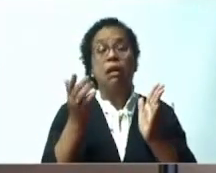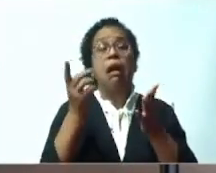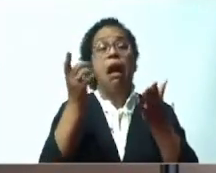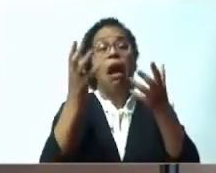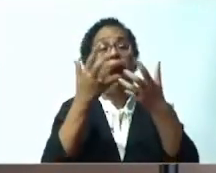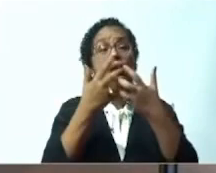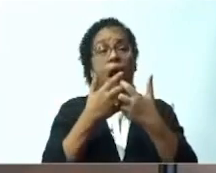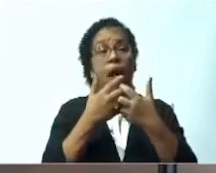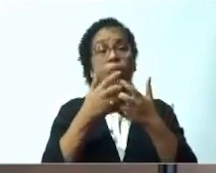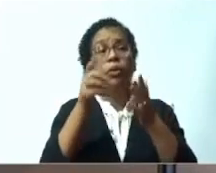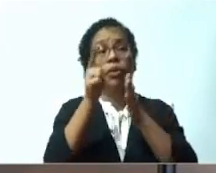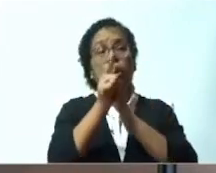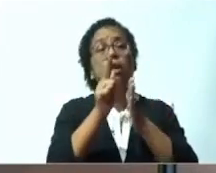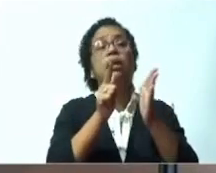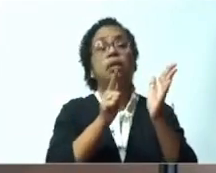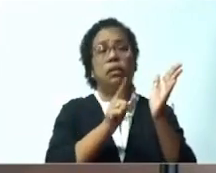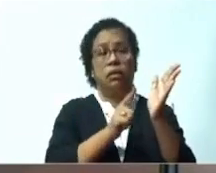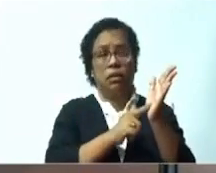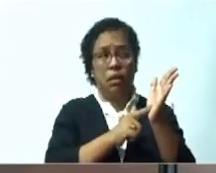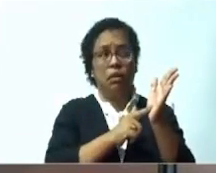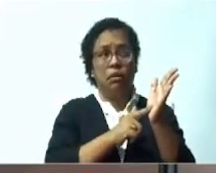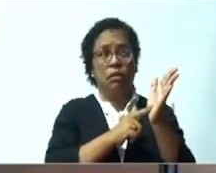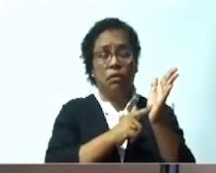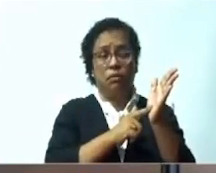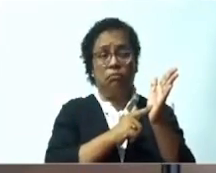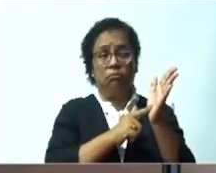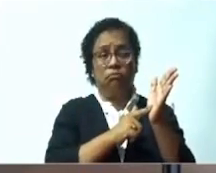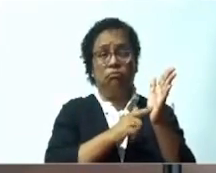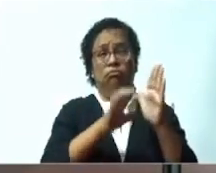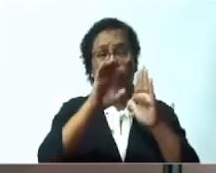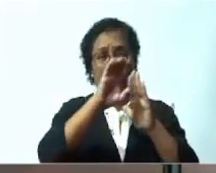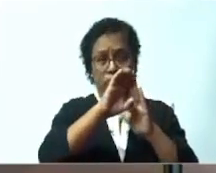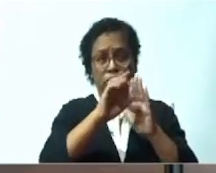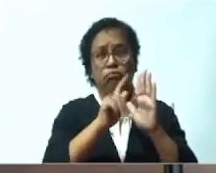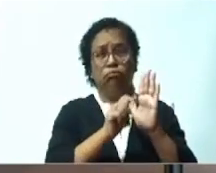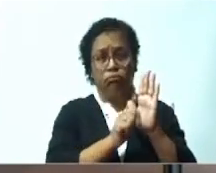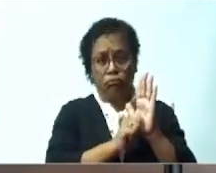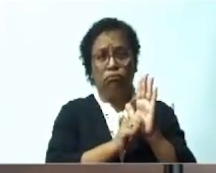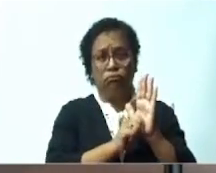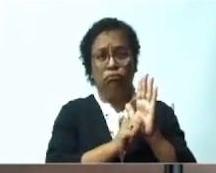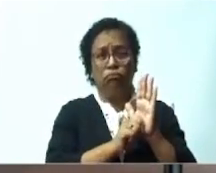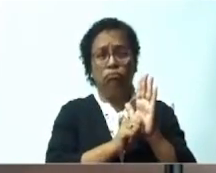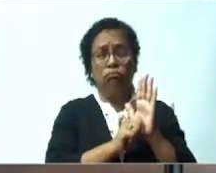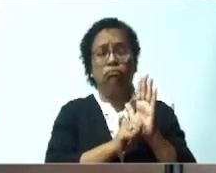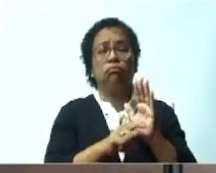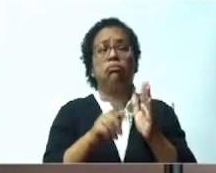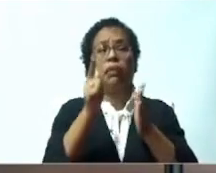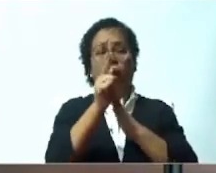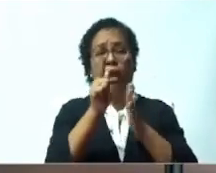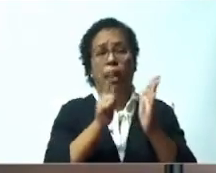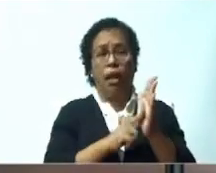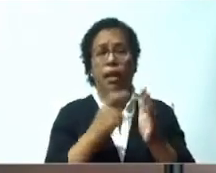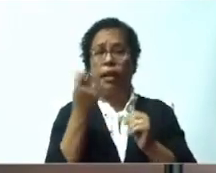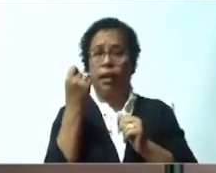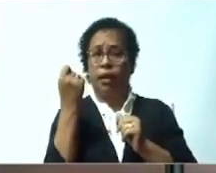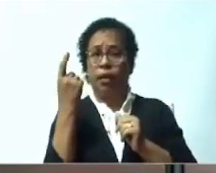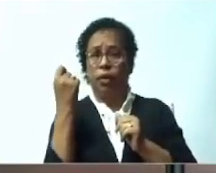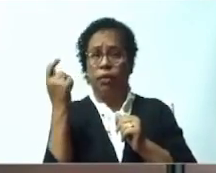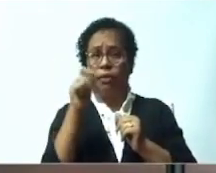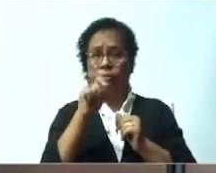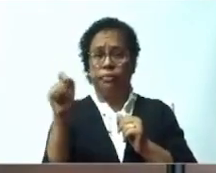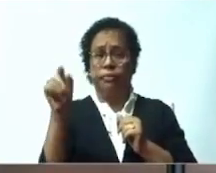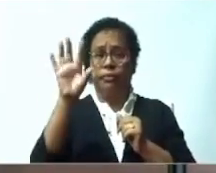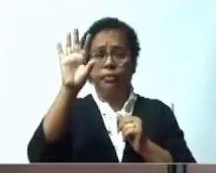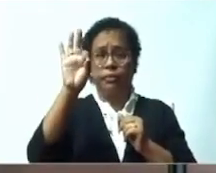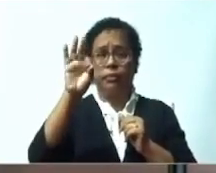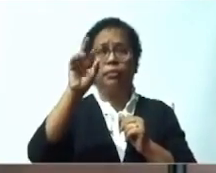contrato, como está establecido en el Código Tributario, la ley 1192. En cuanto al impuesto a la